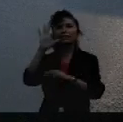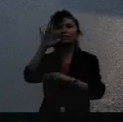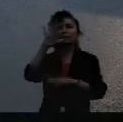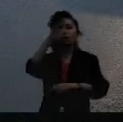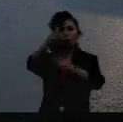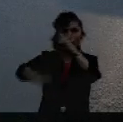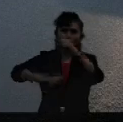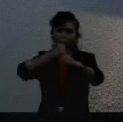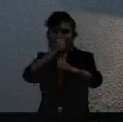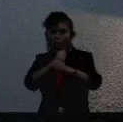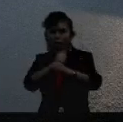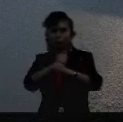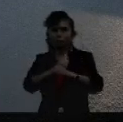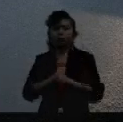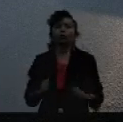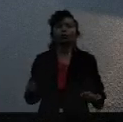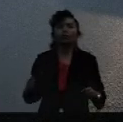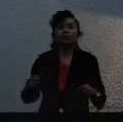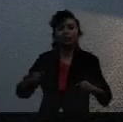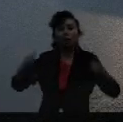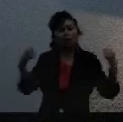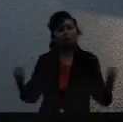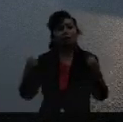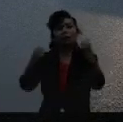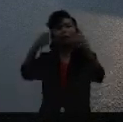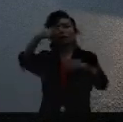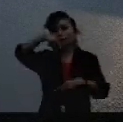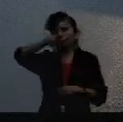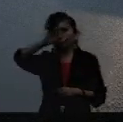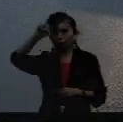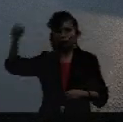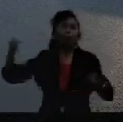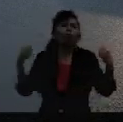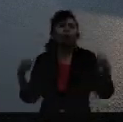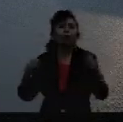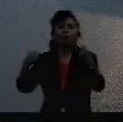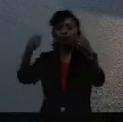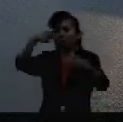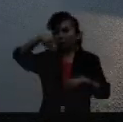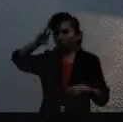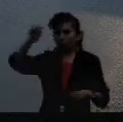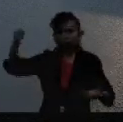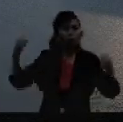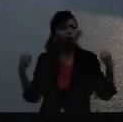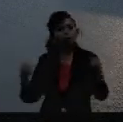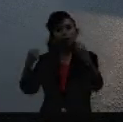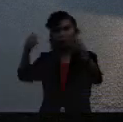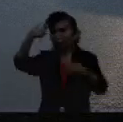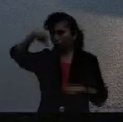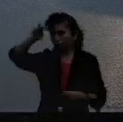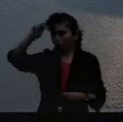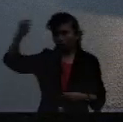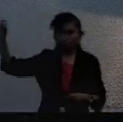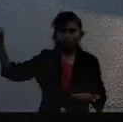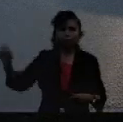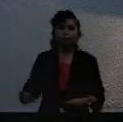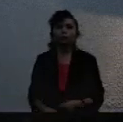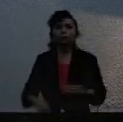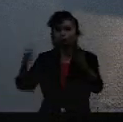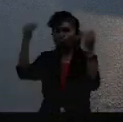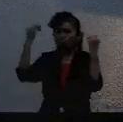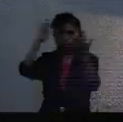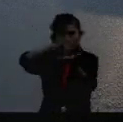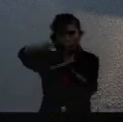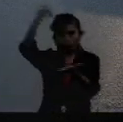años de viva republicana que viva Quintana ro que viva Quintana ro que viva Quintana ro Muchas